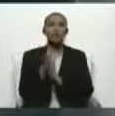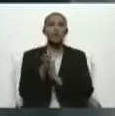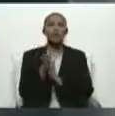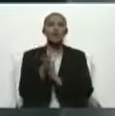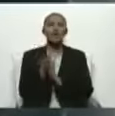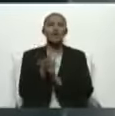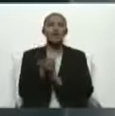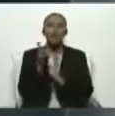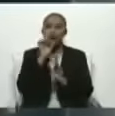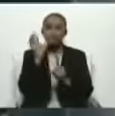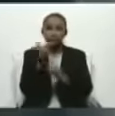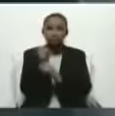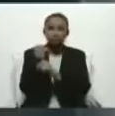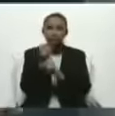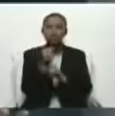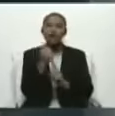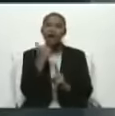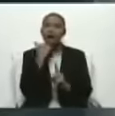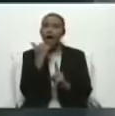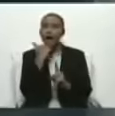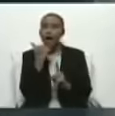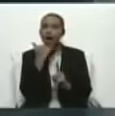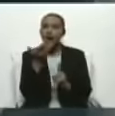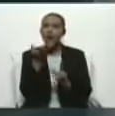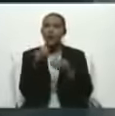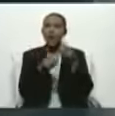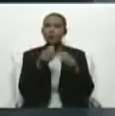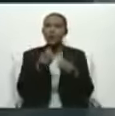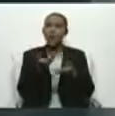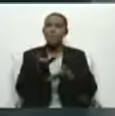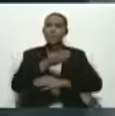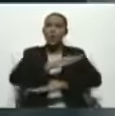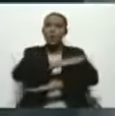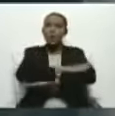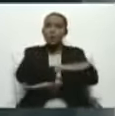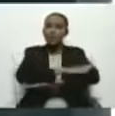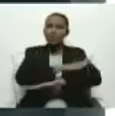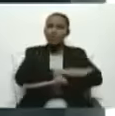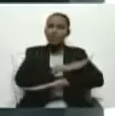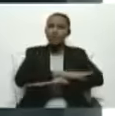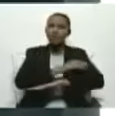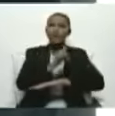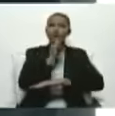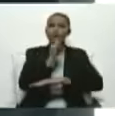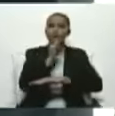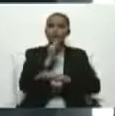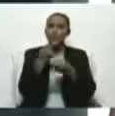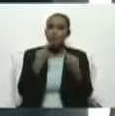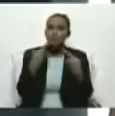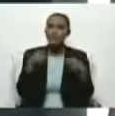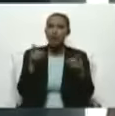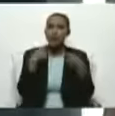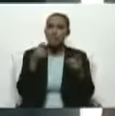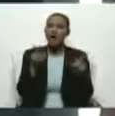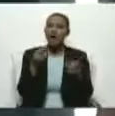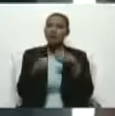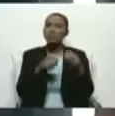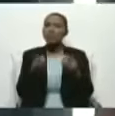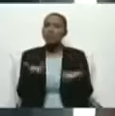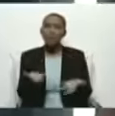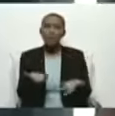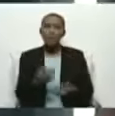sobre bots que están, cómo se están comportando, matrices que se están generando?